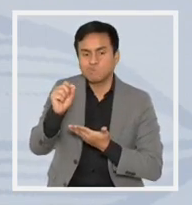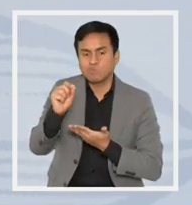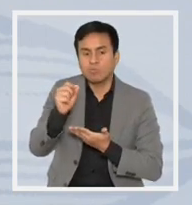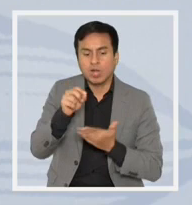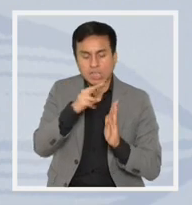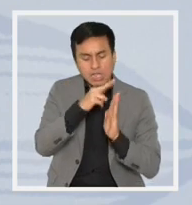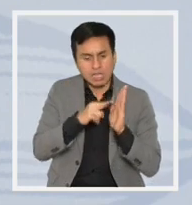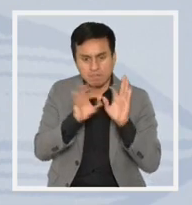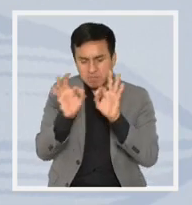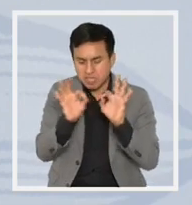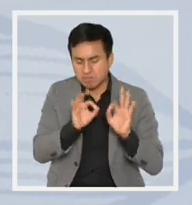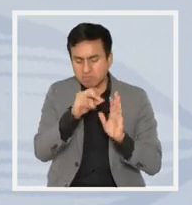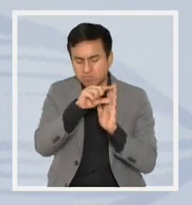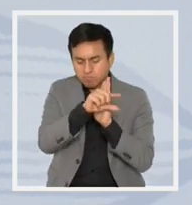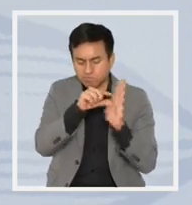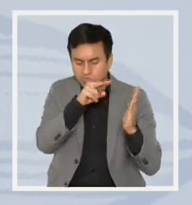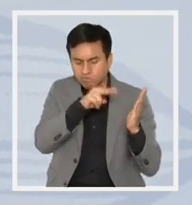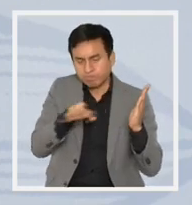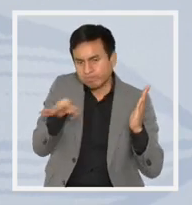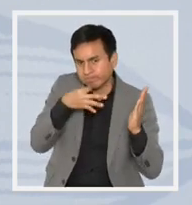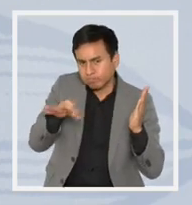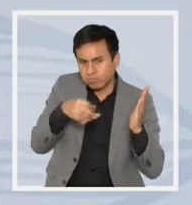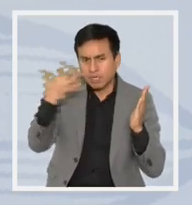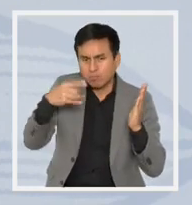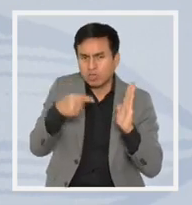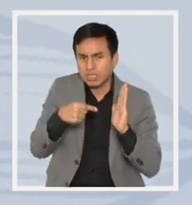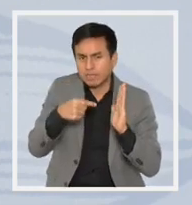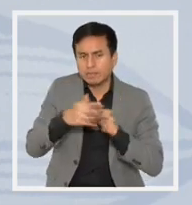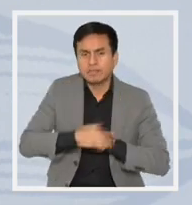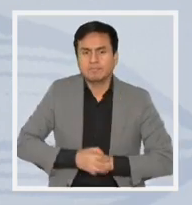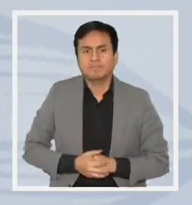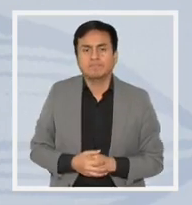lo voy a leer textual porque me parece que es importante.